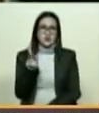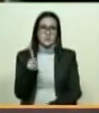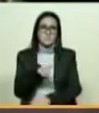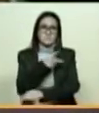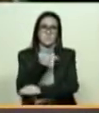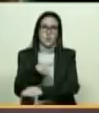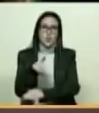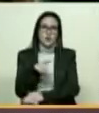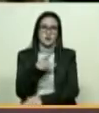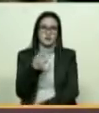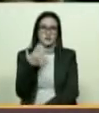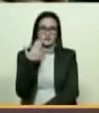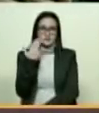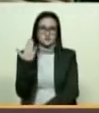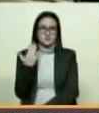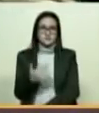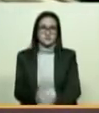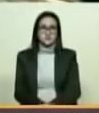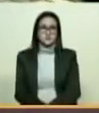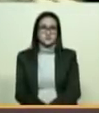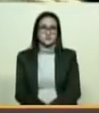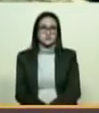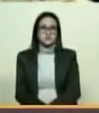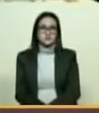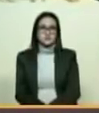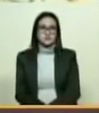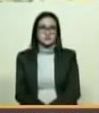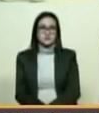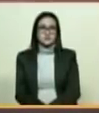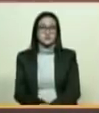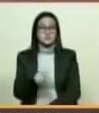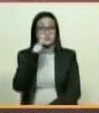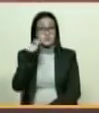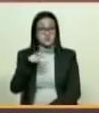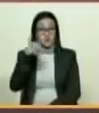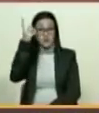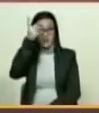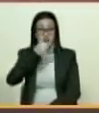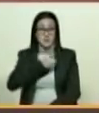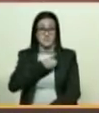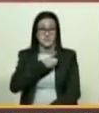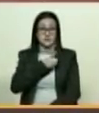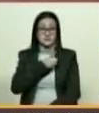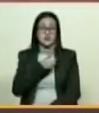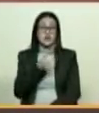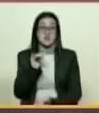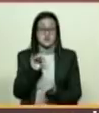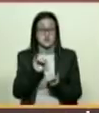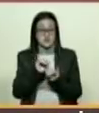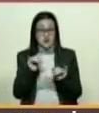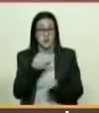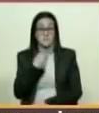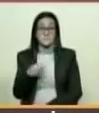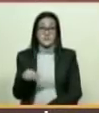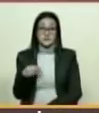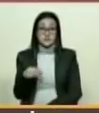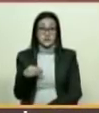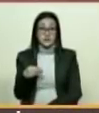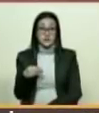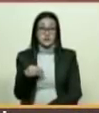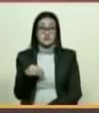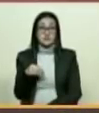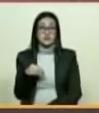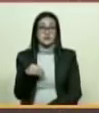Andrés Eloy Blanco. Con respecto a las personas con discapacidad, el presidente Nicolás Maduro dispuso que